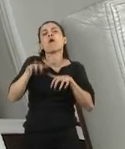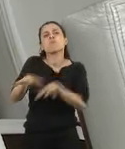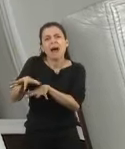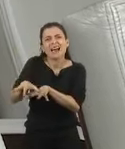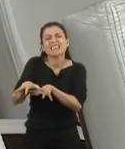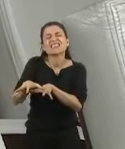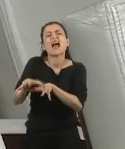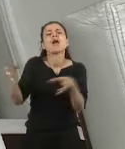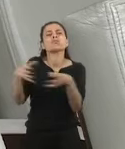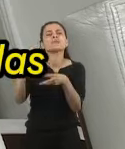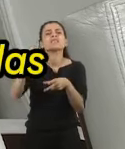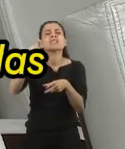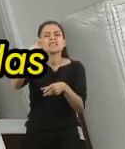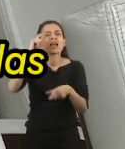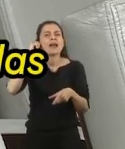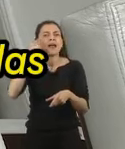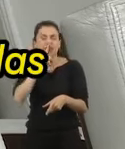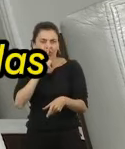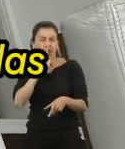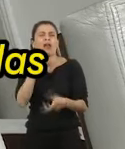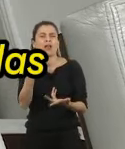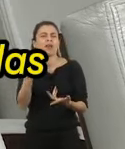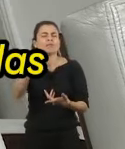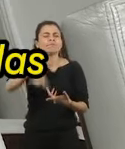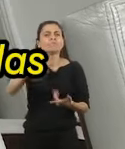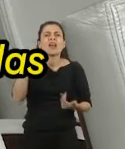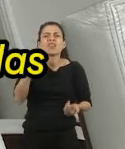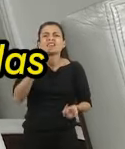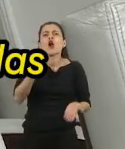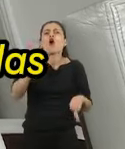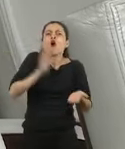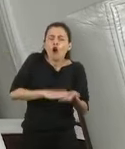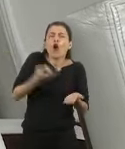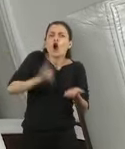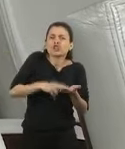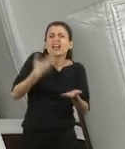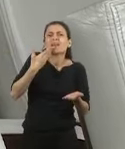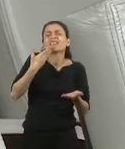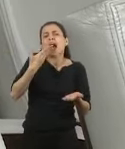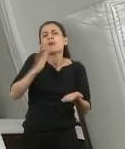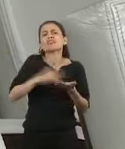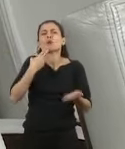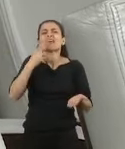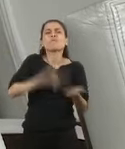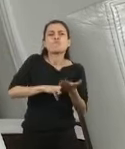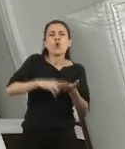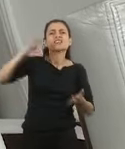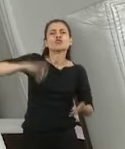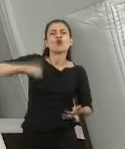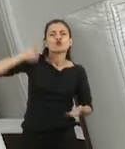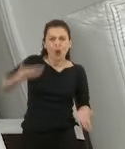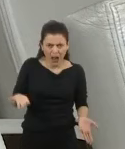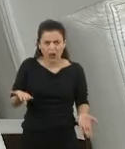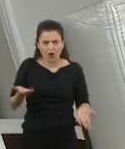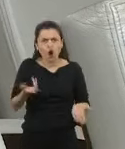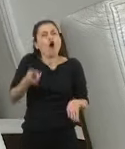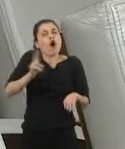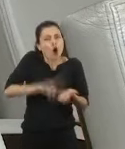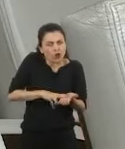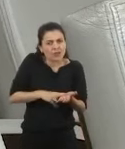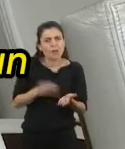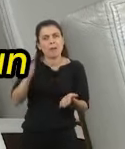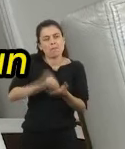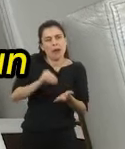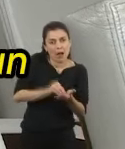cgt no considerás que volver a poner el impuesto a las ganancias que por otro lado pa gente había prometido